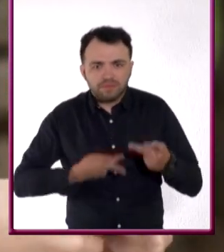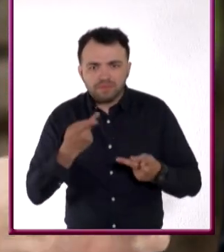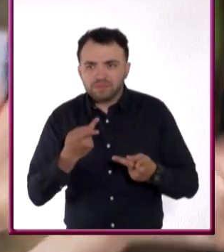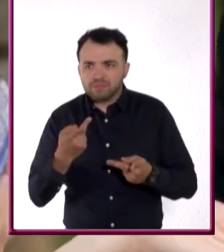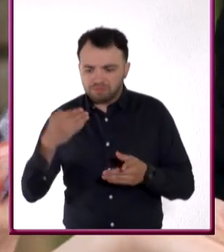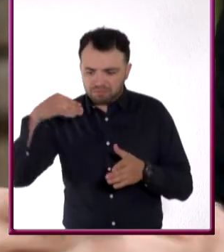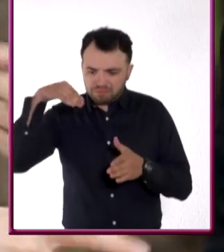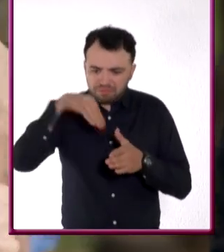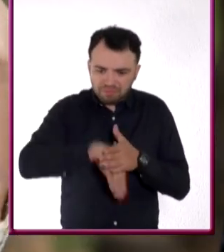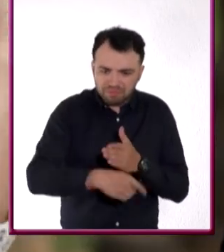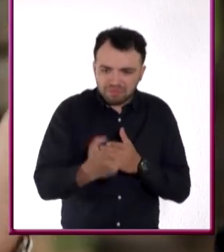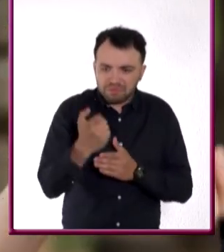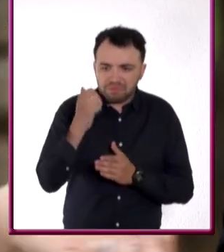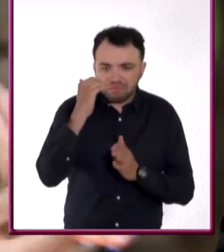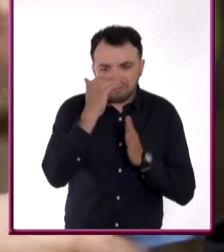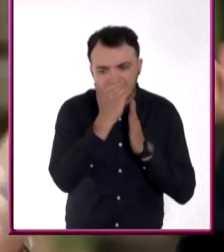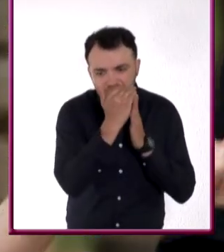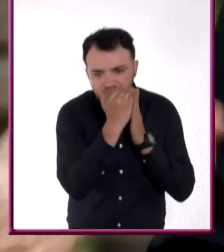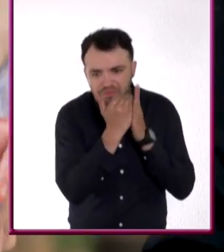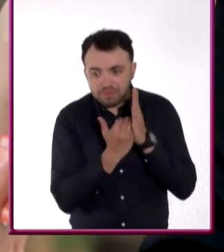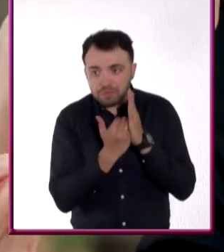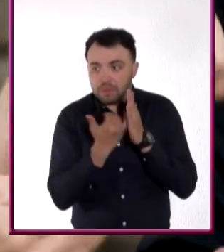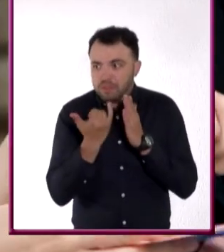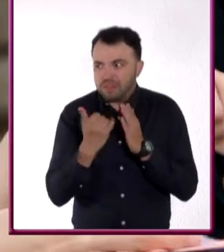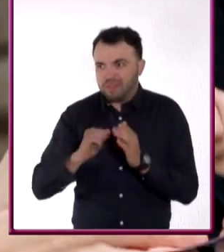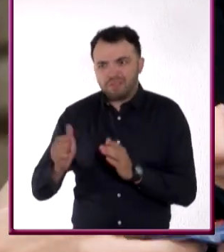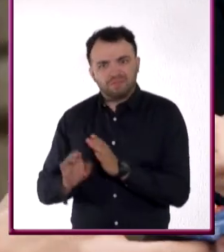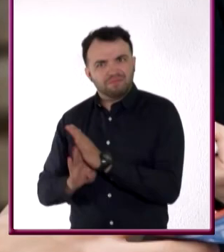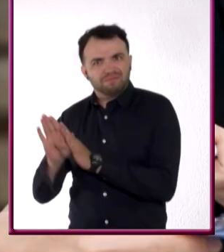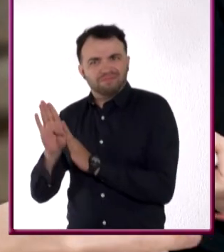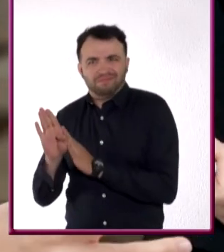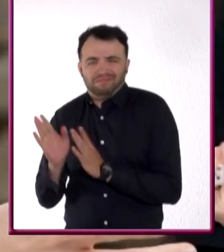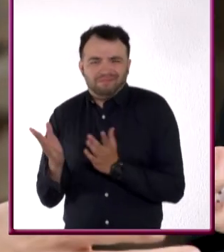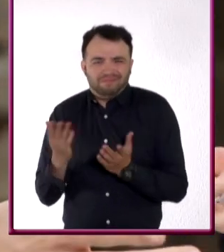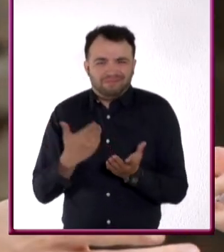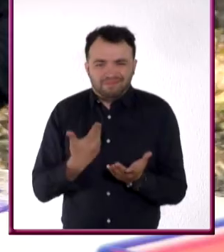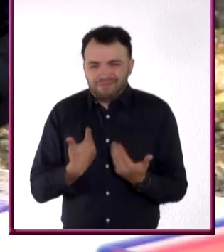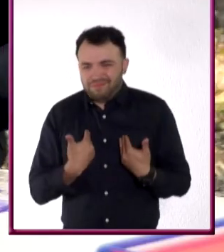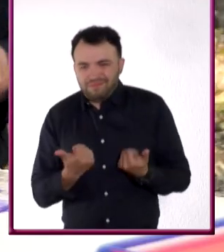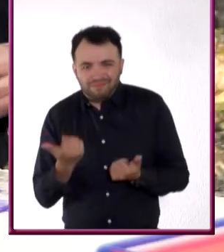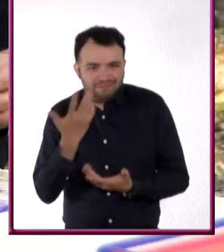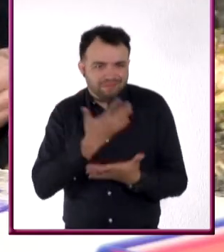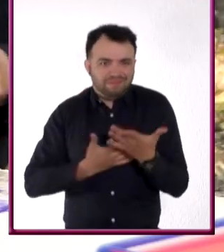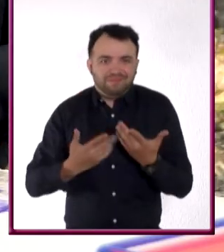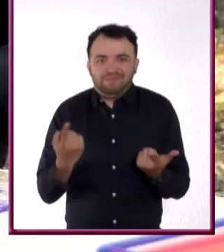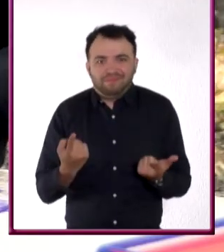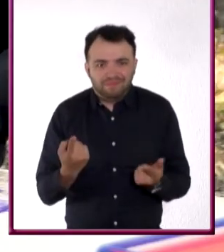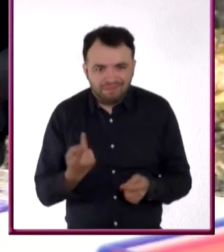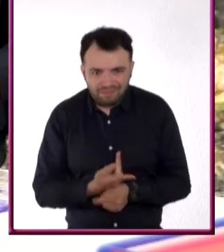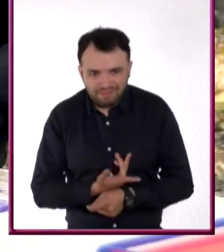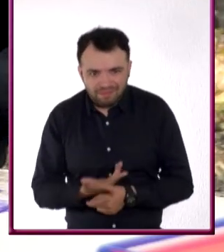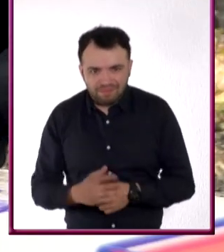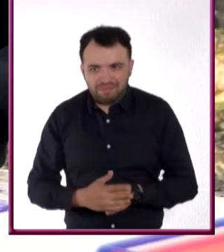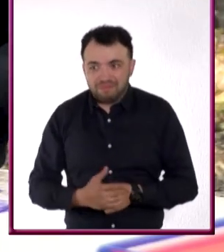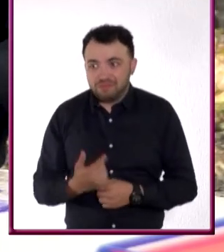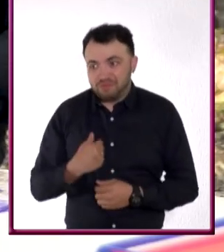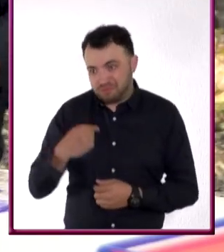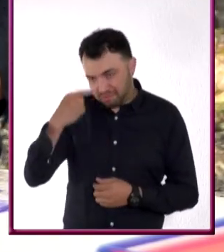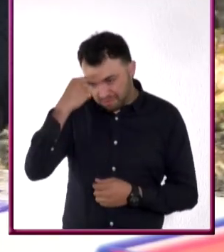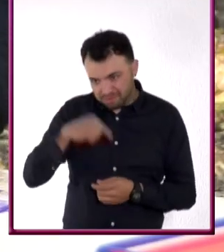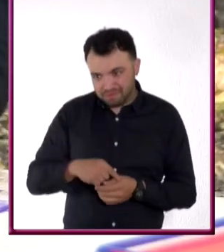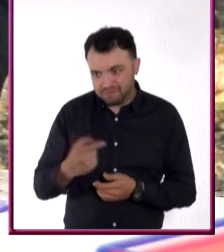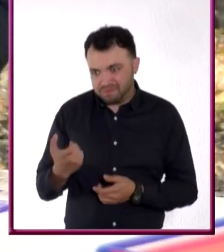sé qué cayeron y que las de no sé qué subieron. Y creo que no entiendo nada de eso. Y creo que al parecer el dinero y yo no somos